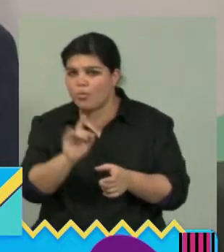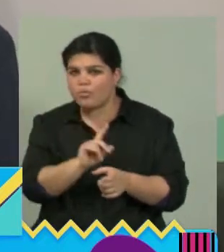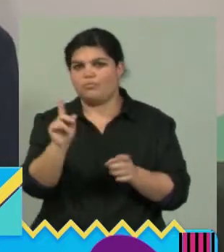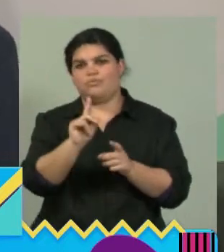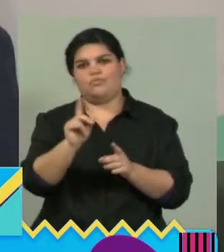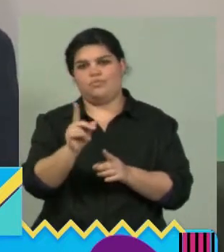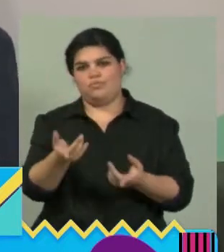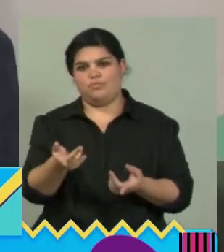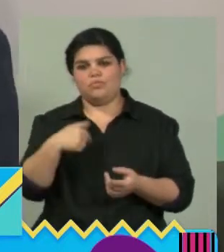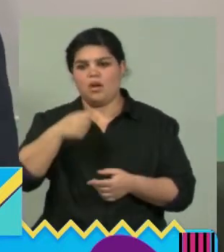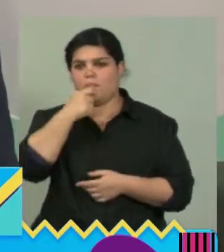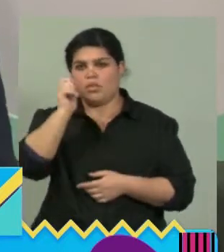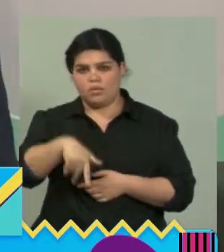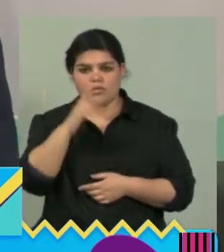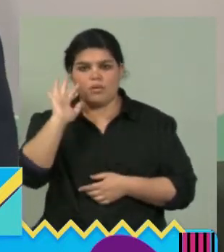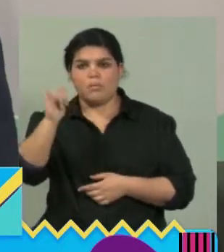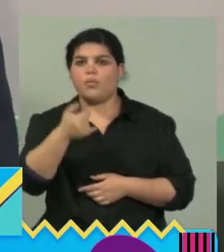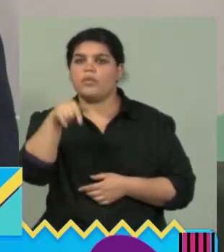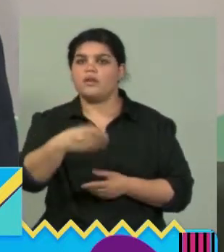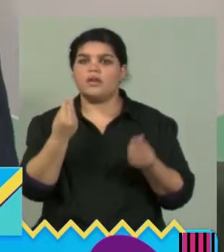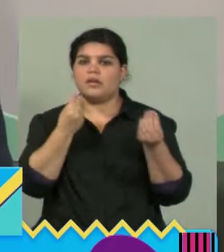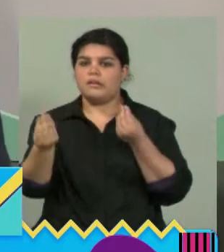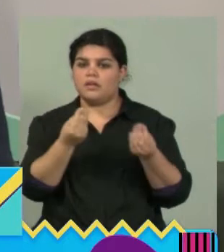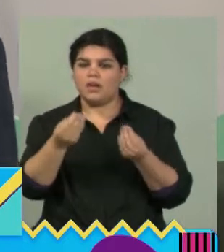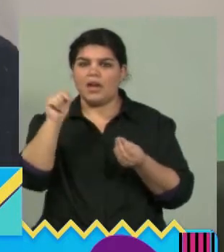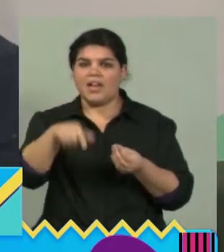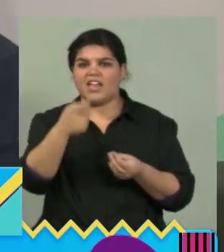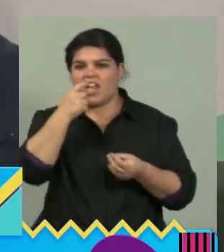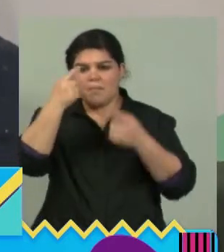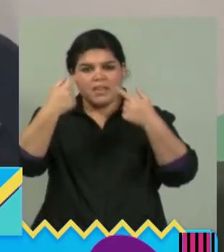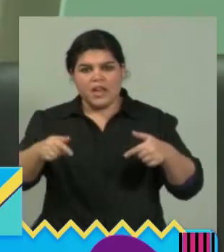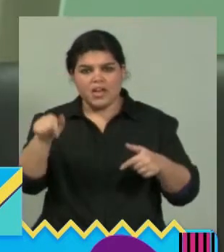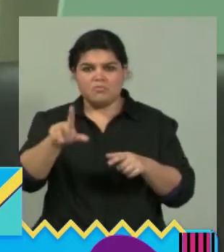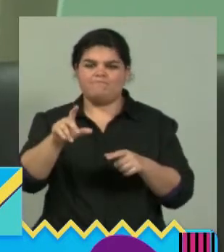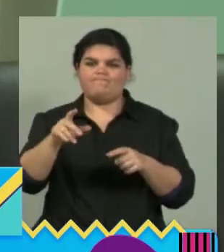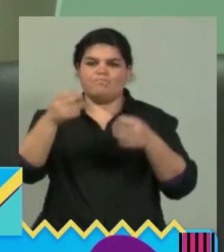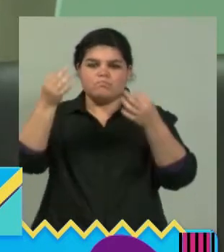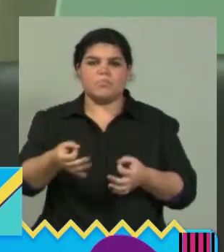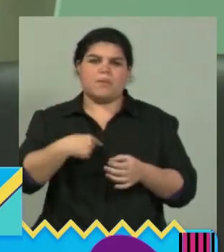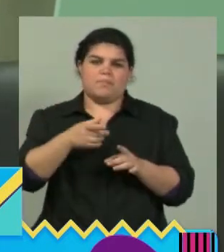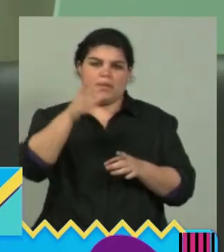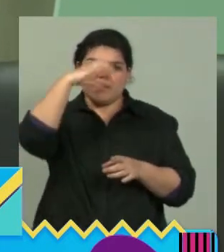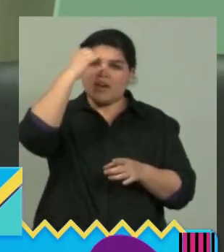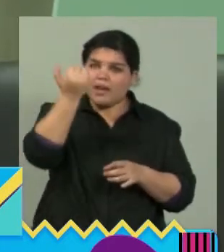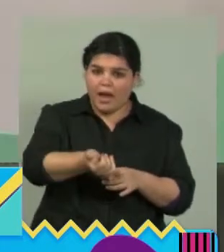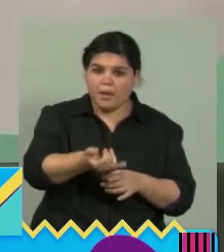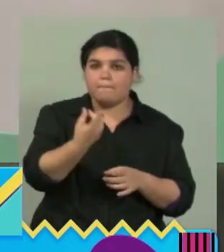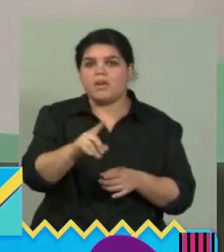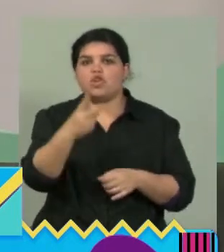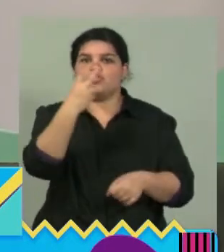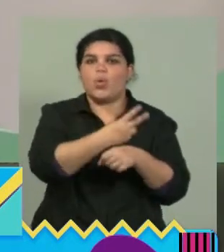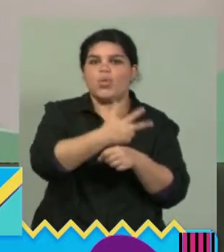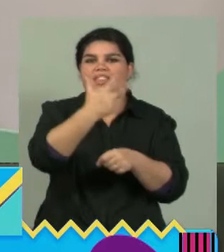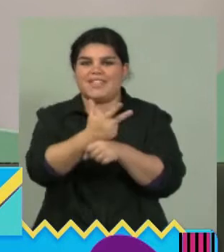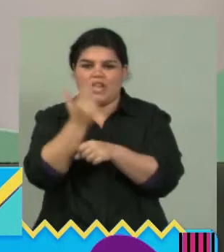vemos en nuestra provincia que no tenemos actividad metalífera, digamos, tenemos minería, pero como decíamos al principio, de segundo y tercer grado,